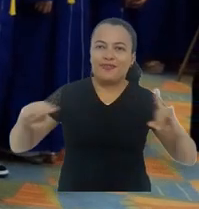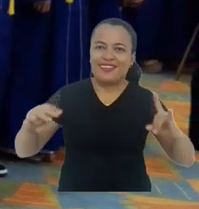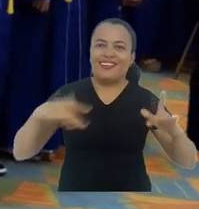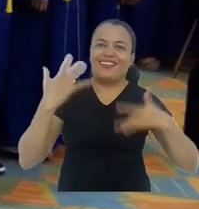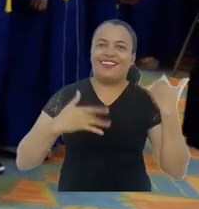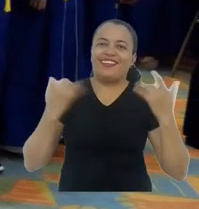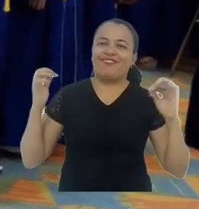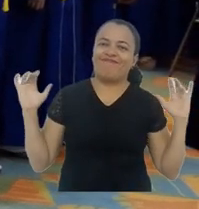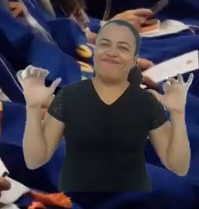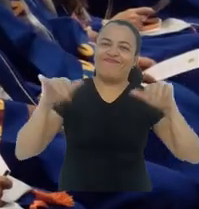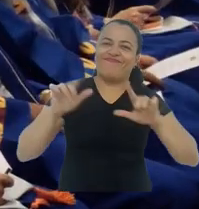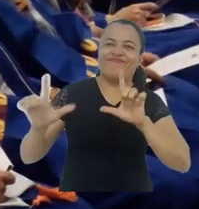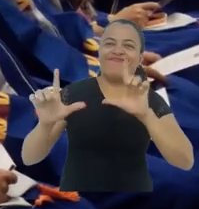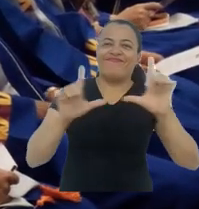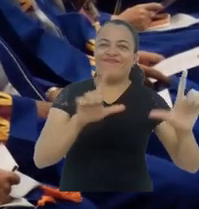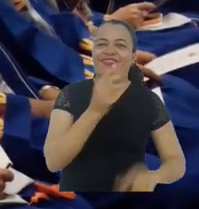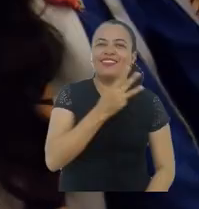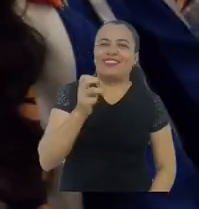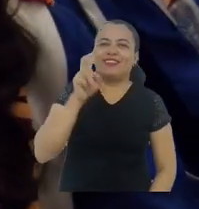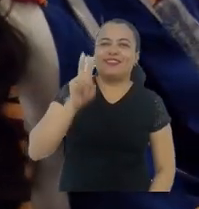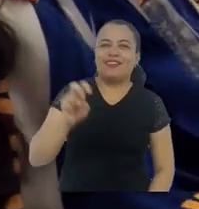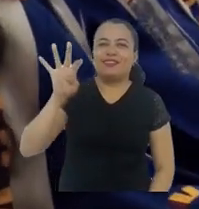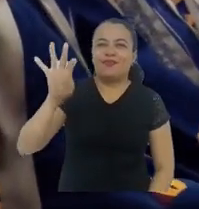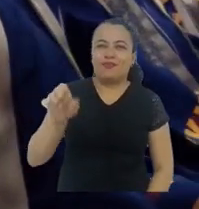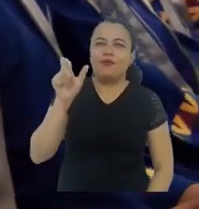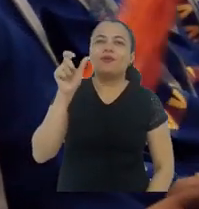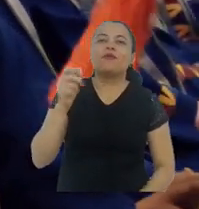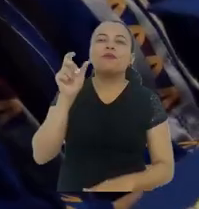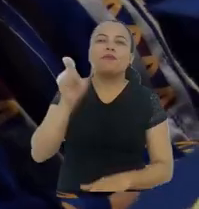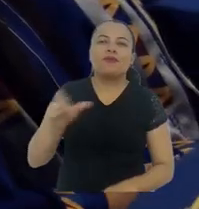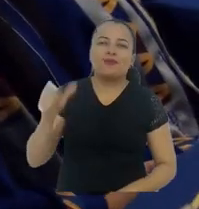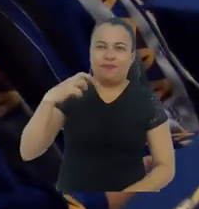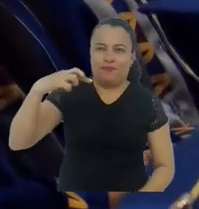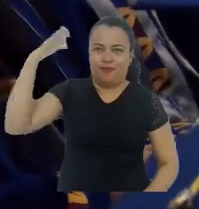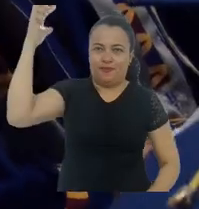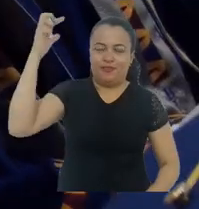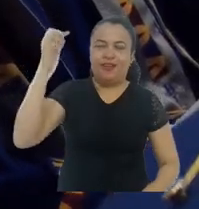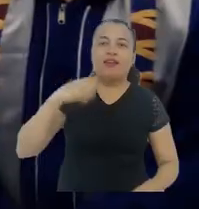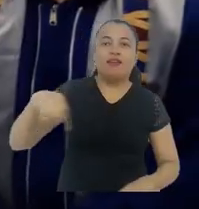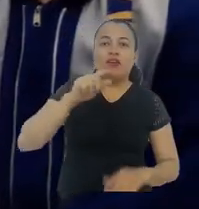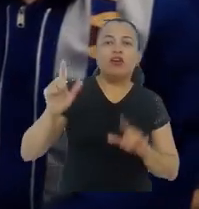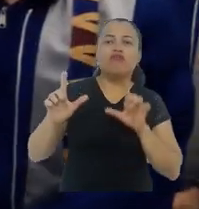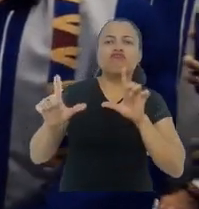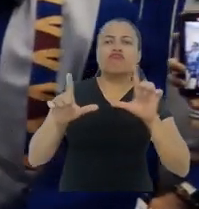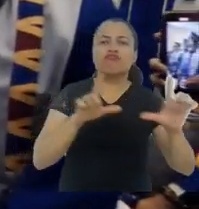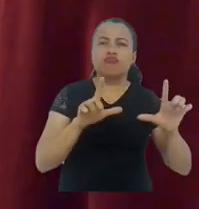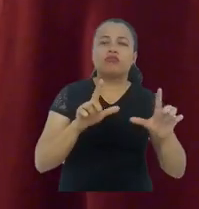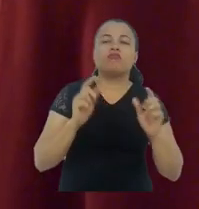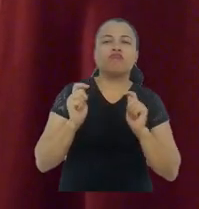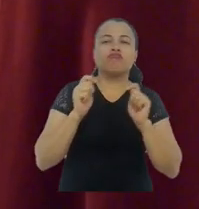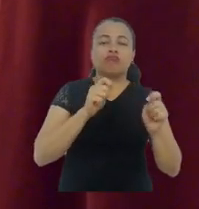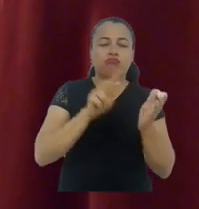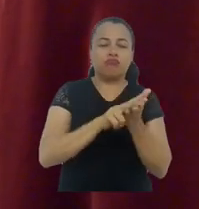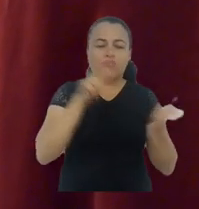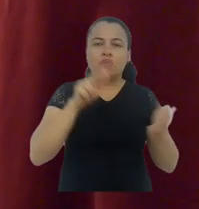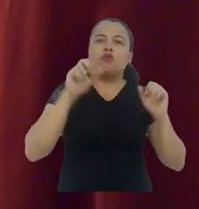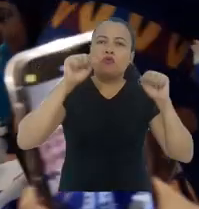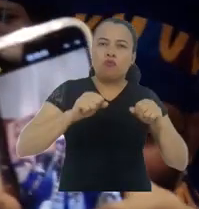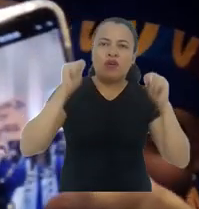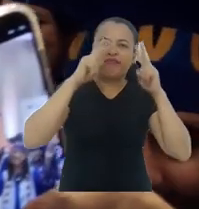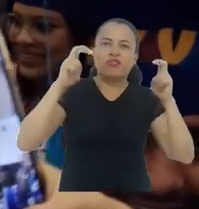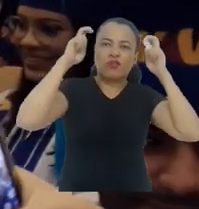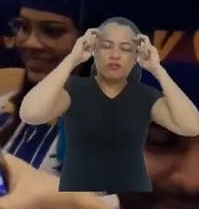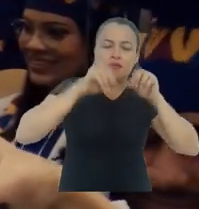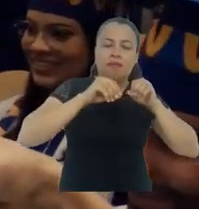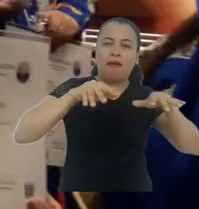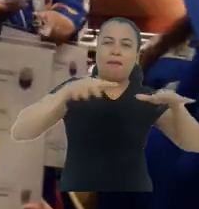La Universidad del Magdalena celebró la ceremonia de graduación de 379 profesionales, quienes recibieron sus diplomas que los